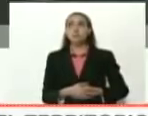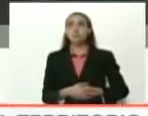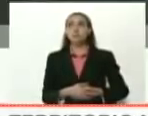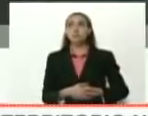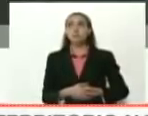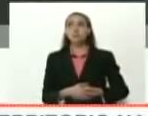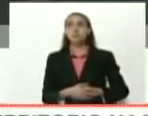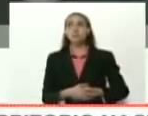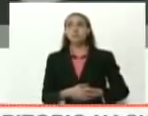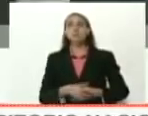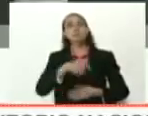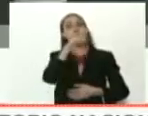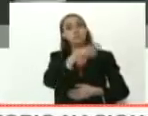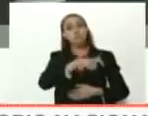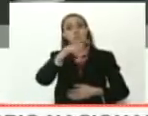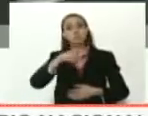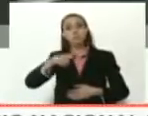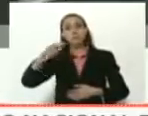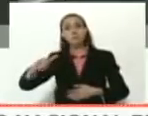Y la gente,